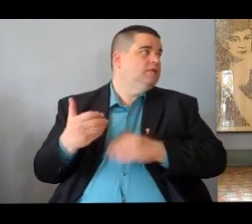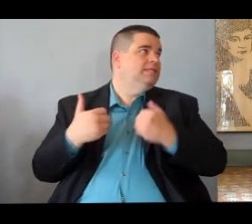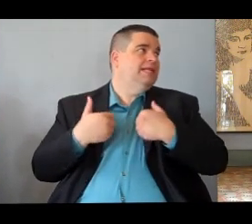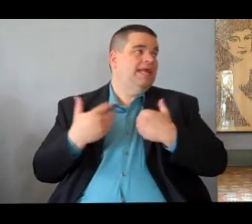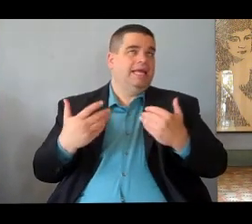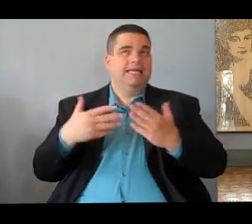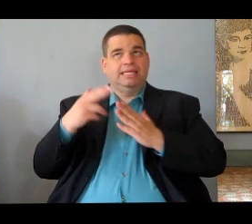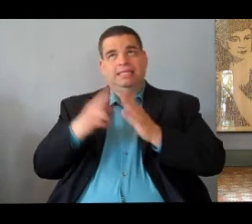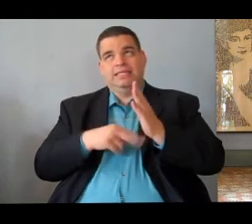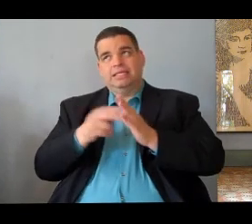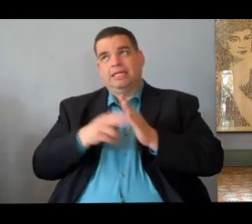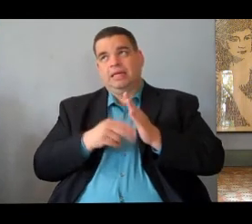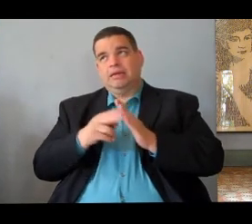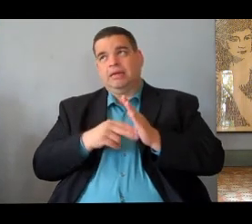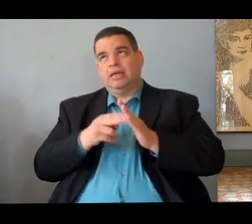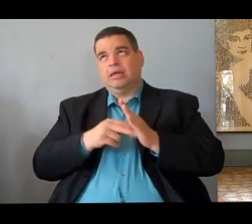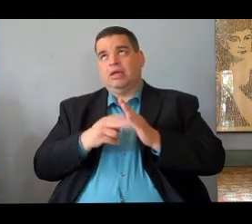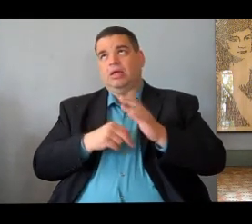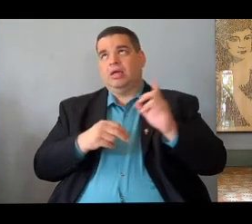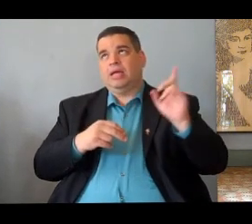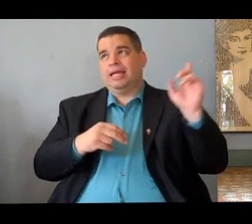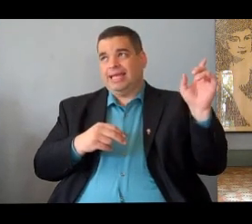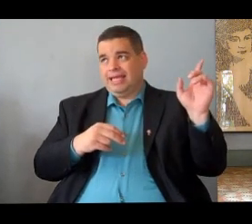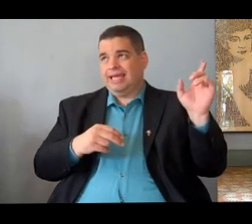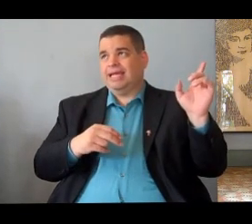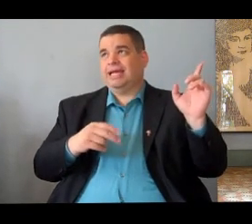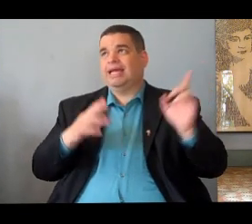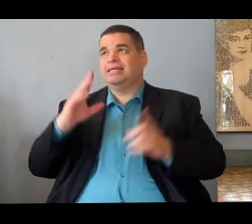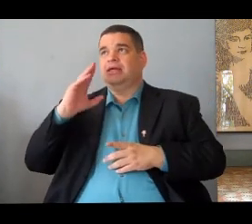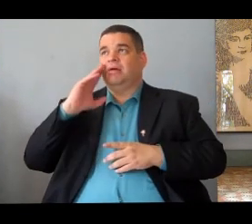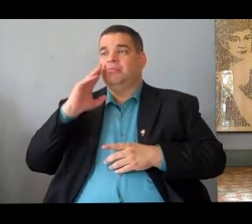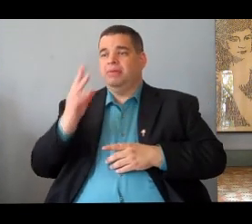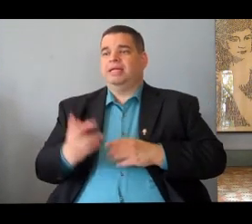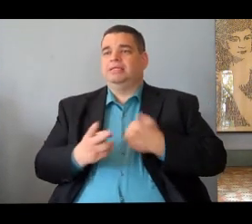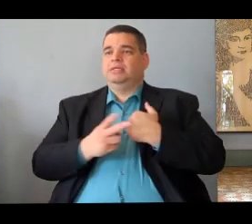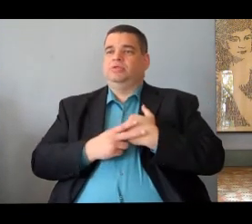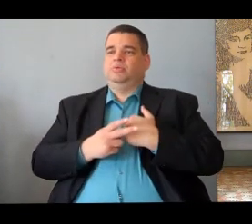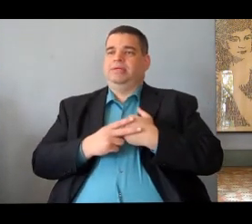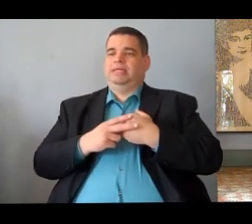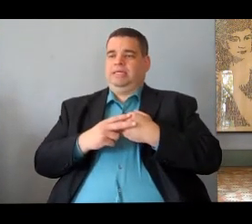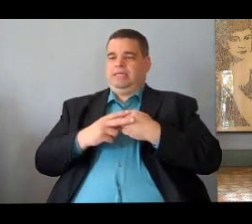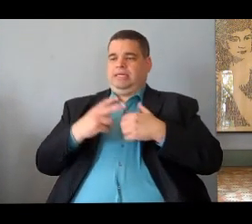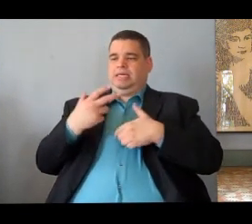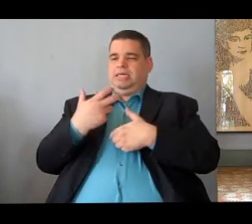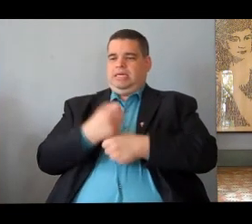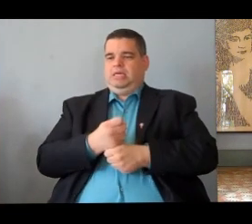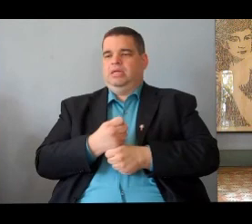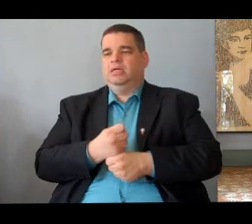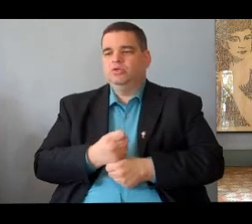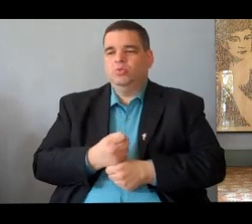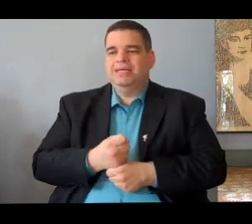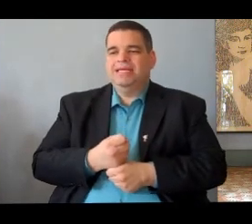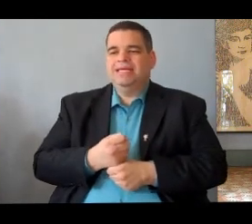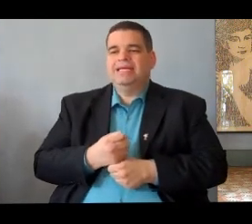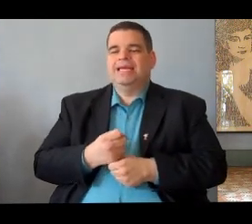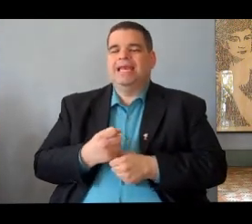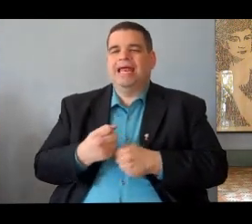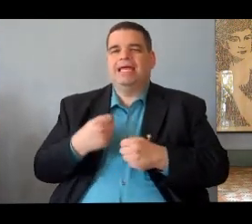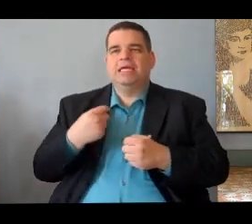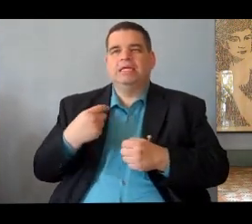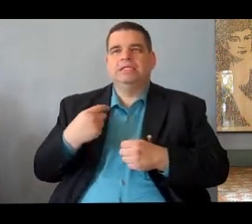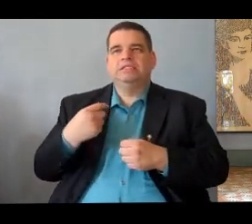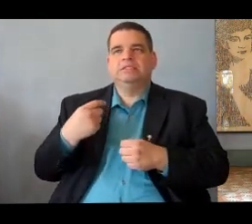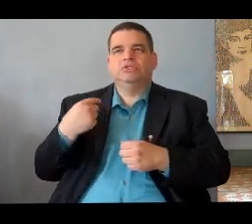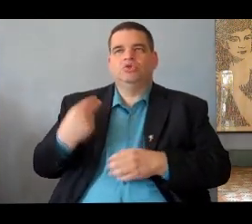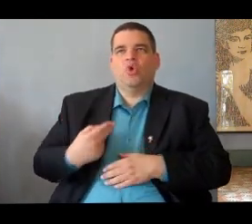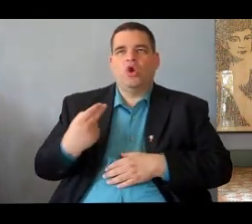las pinturas. Ah, esta que está aquí al frente nuestro. Que parece no se ve recoger cámara, historia pero... de distintos momentos, ¿no? Sí. Y tiene un leoncito también. Sí, también